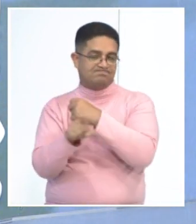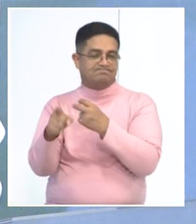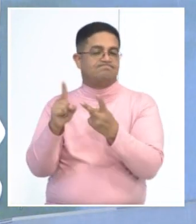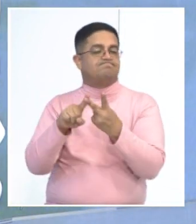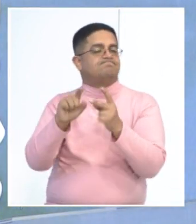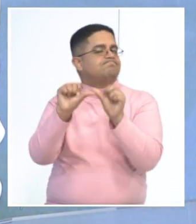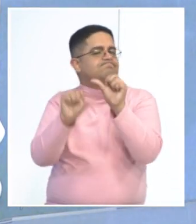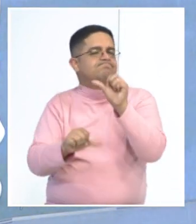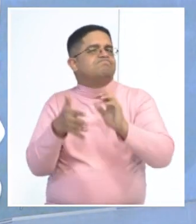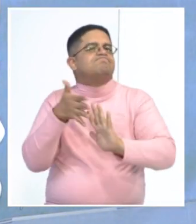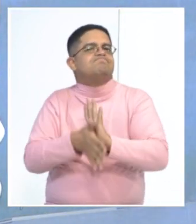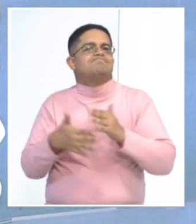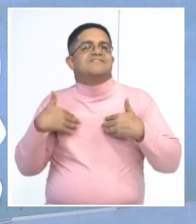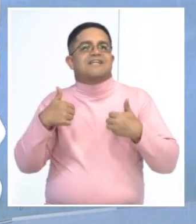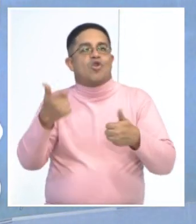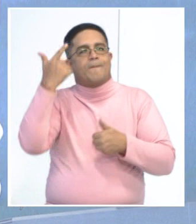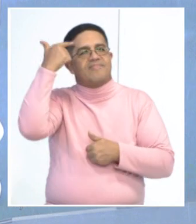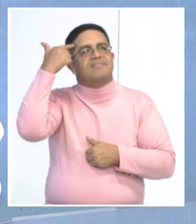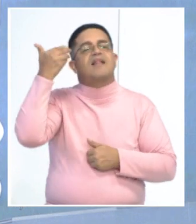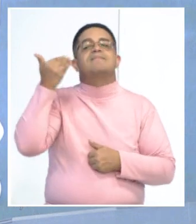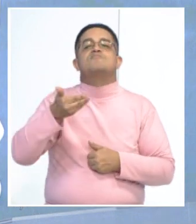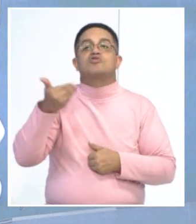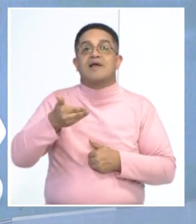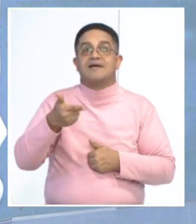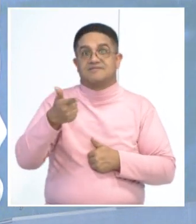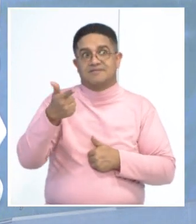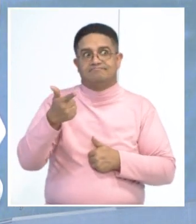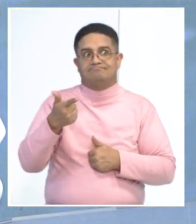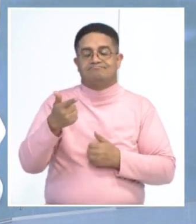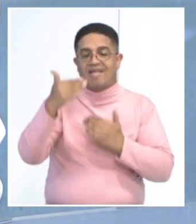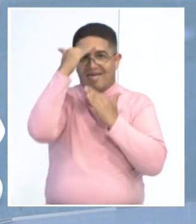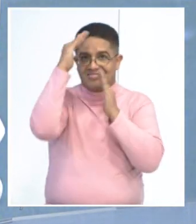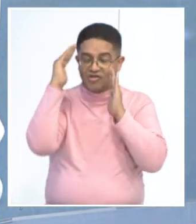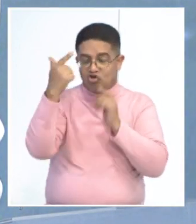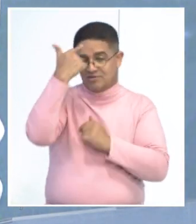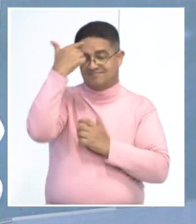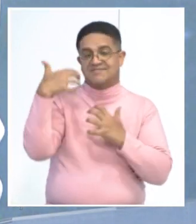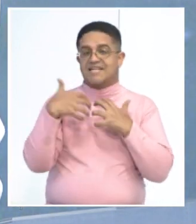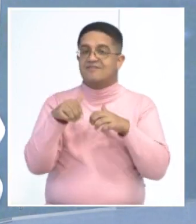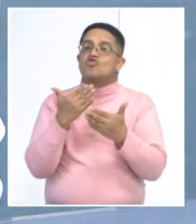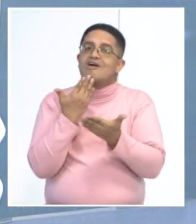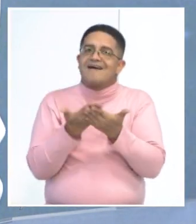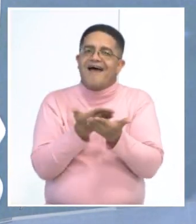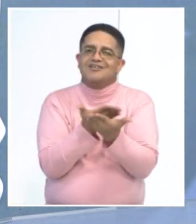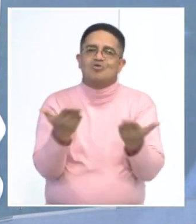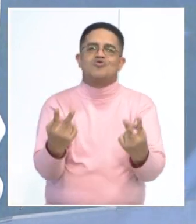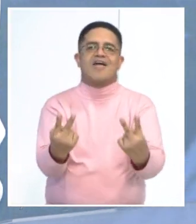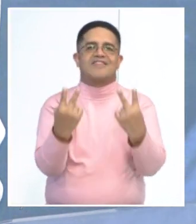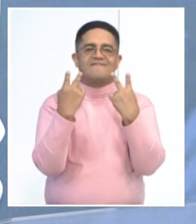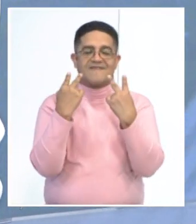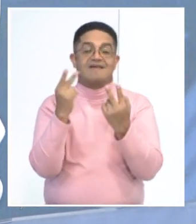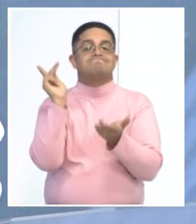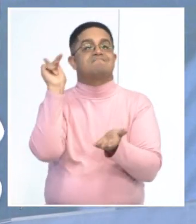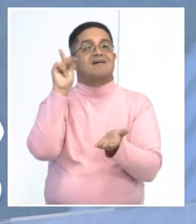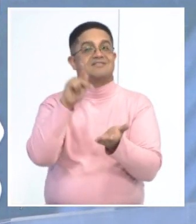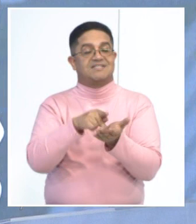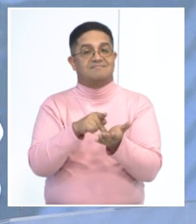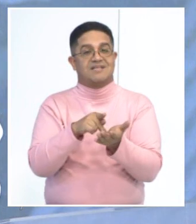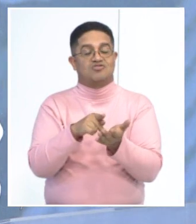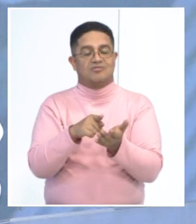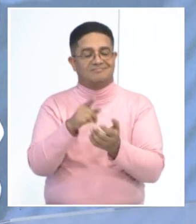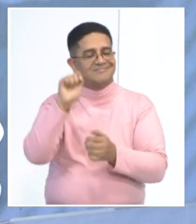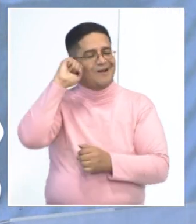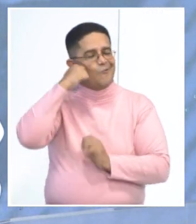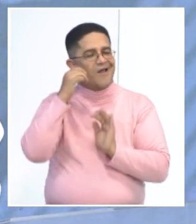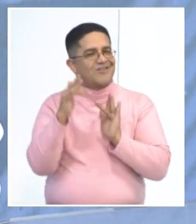Es importante y fundamental que le prestemos atención también a nuestro cerebro. Gracias a ustedes por la sintonía, la participación. Las